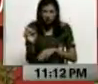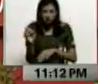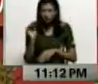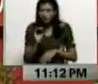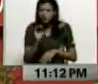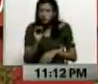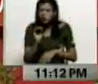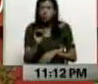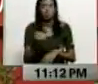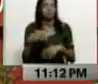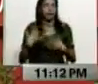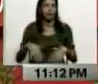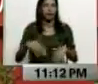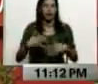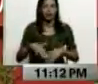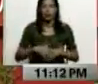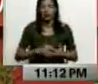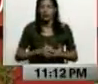70